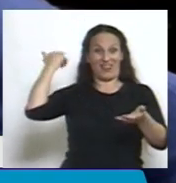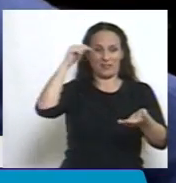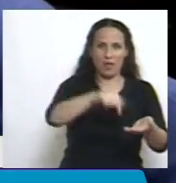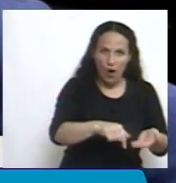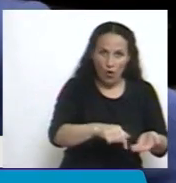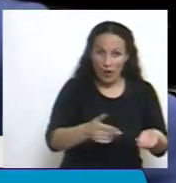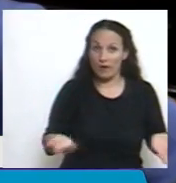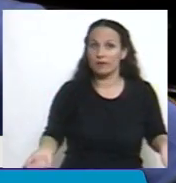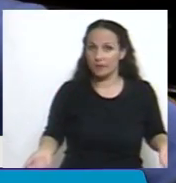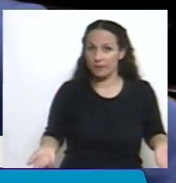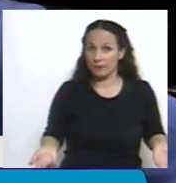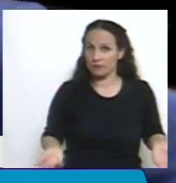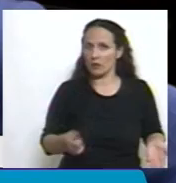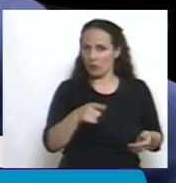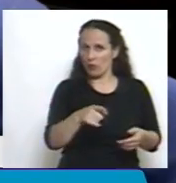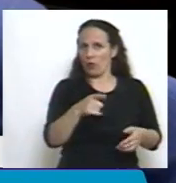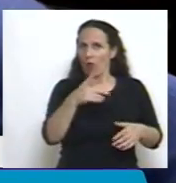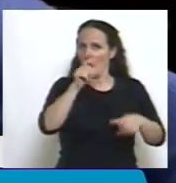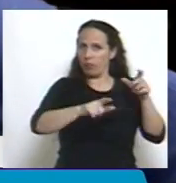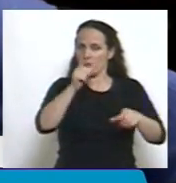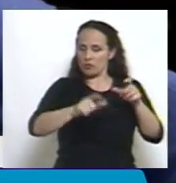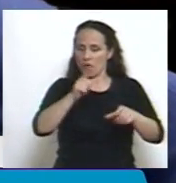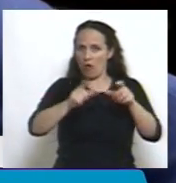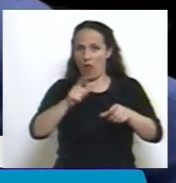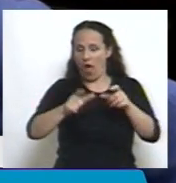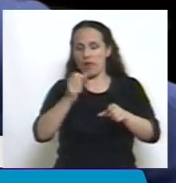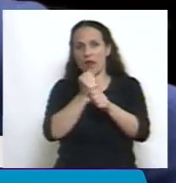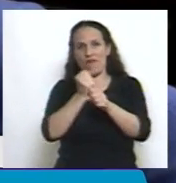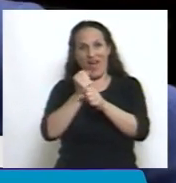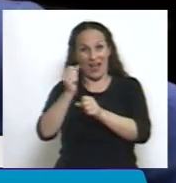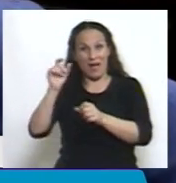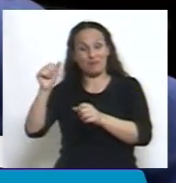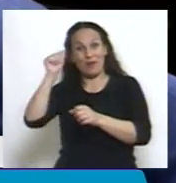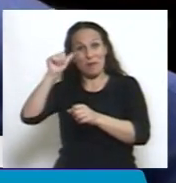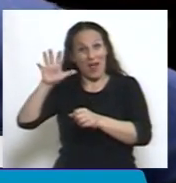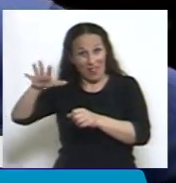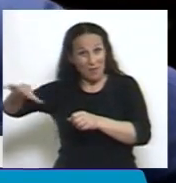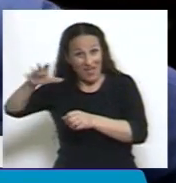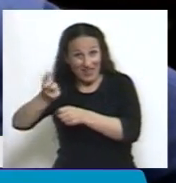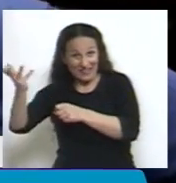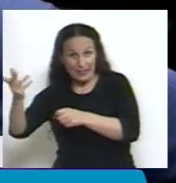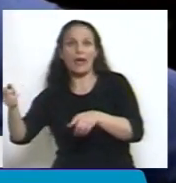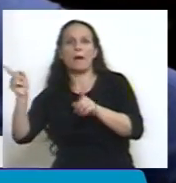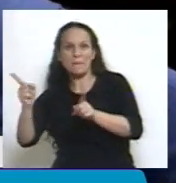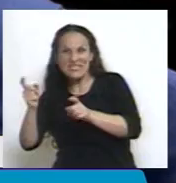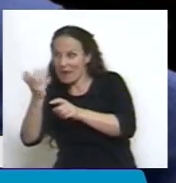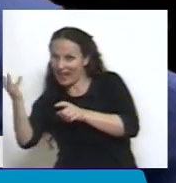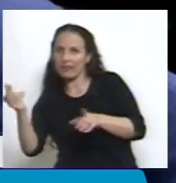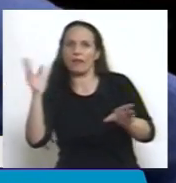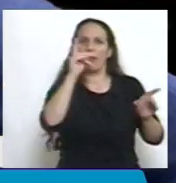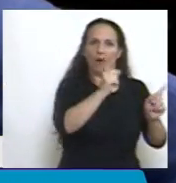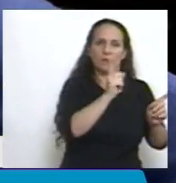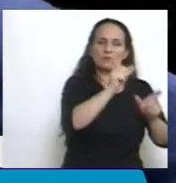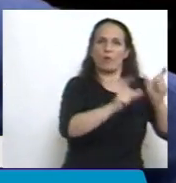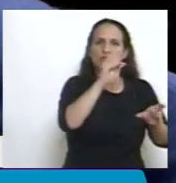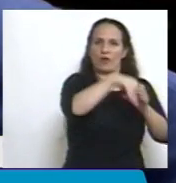el equivalente a una población económicamente activa de Mar del Plata entera incorporada al Estado Nacional. ¿Y qué hemos estado haciendo en